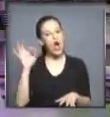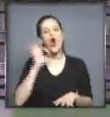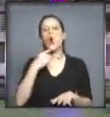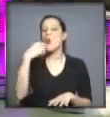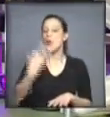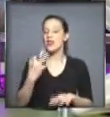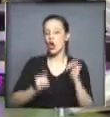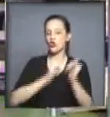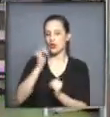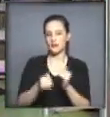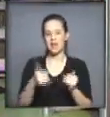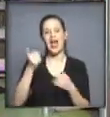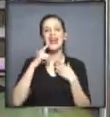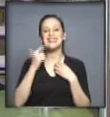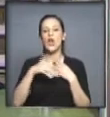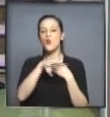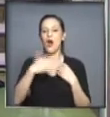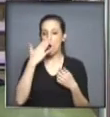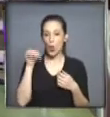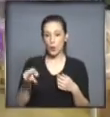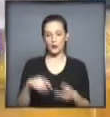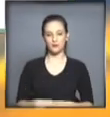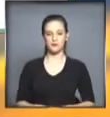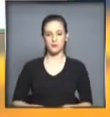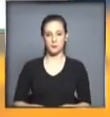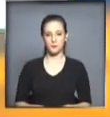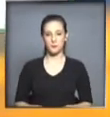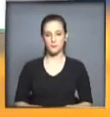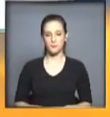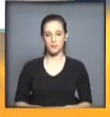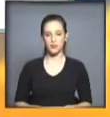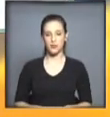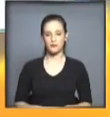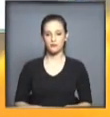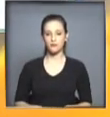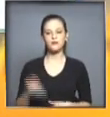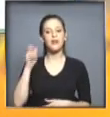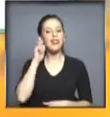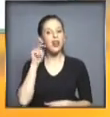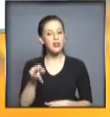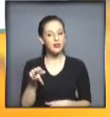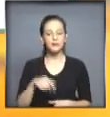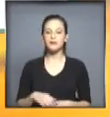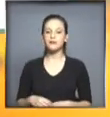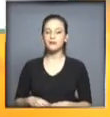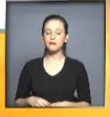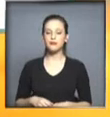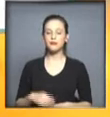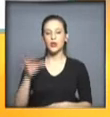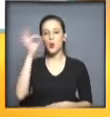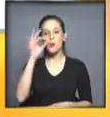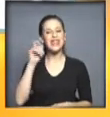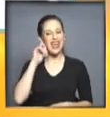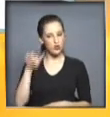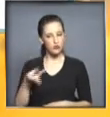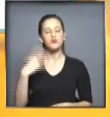bien, a ver, Anita en Córdoba. Yo estoy con los chicos acá, Anita. ¿Cómo Anita, ¿qué edad tenés? 20